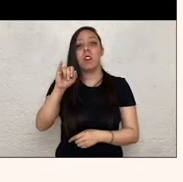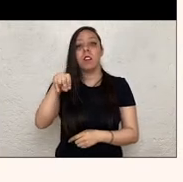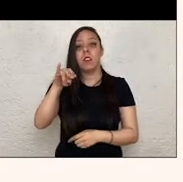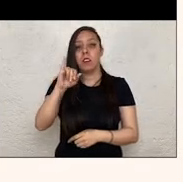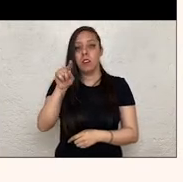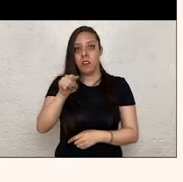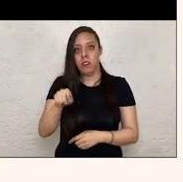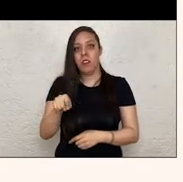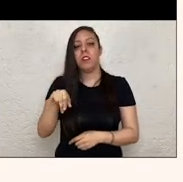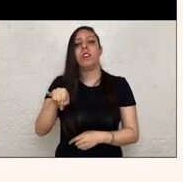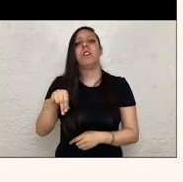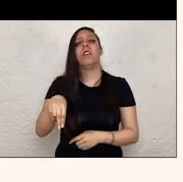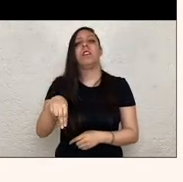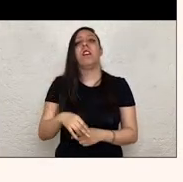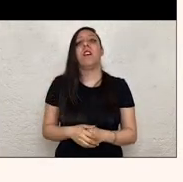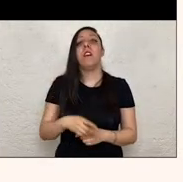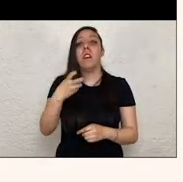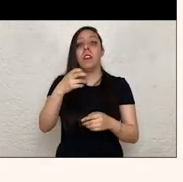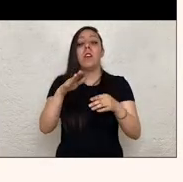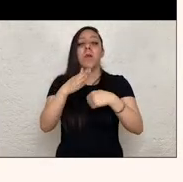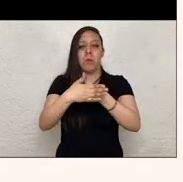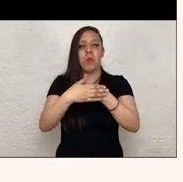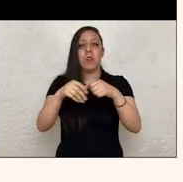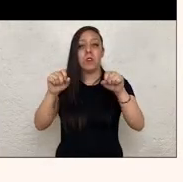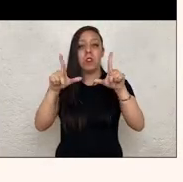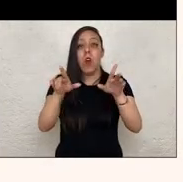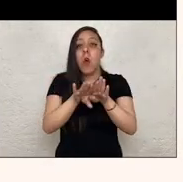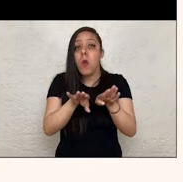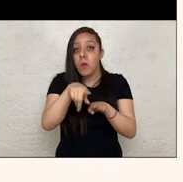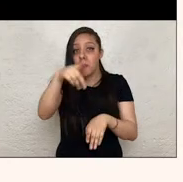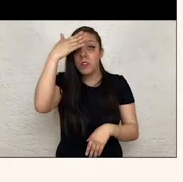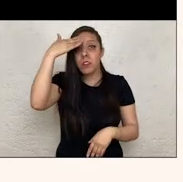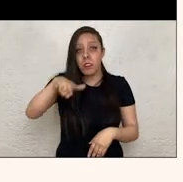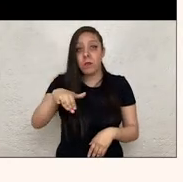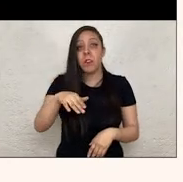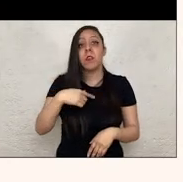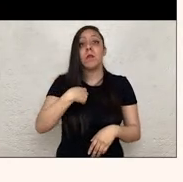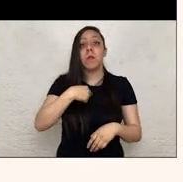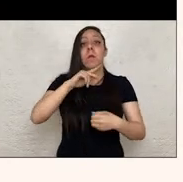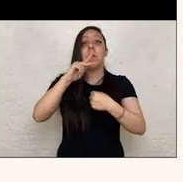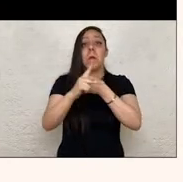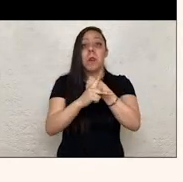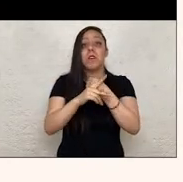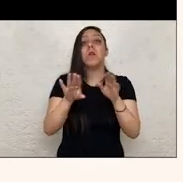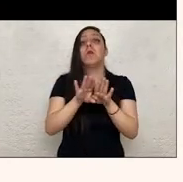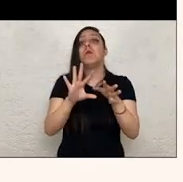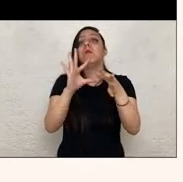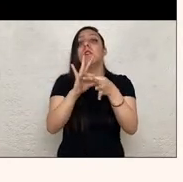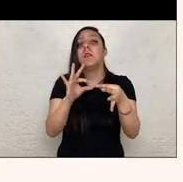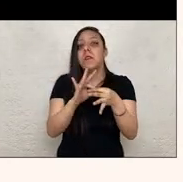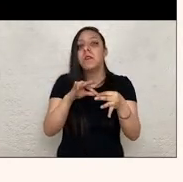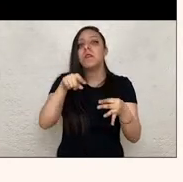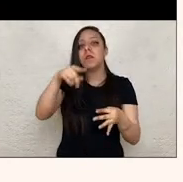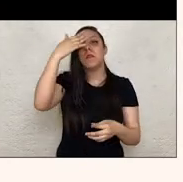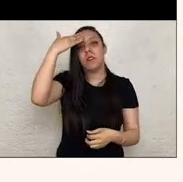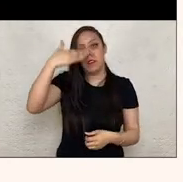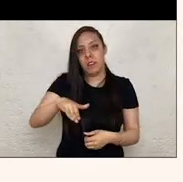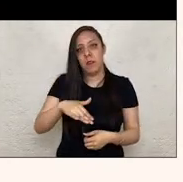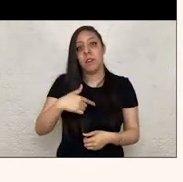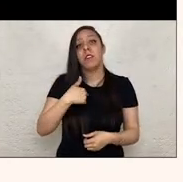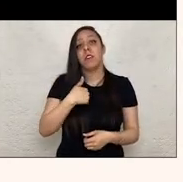Como ustedes todos saben, aquí en mi país tengo que explicar, pero ustedes ya saben, existía una tradición de escribir